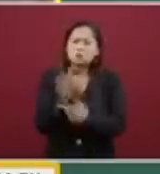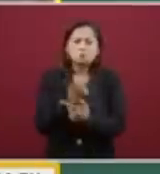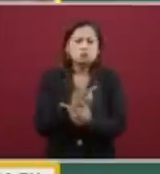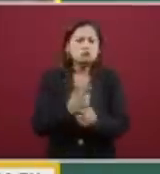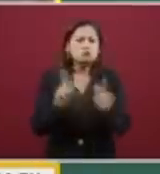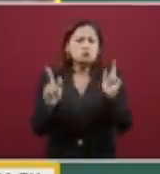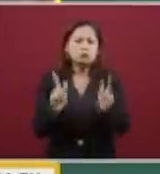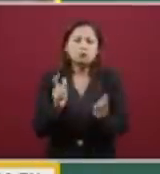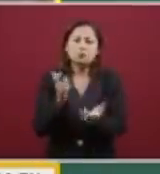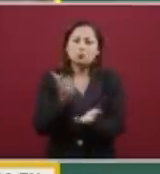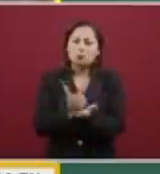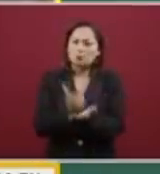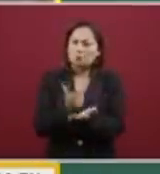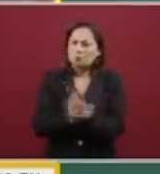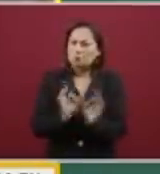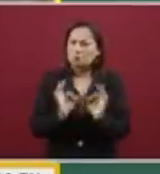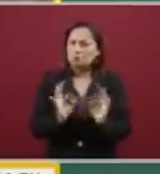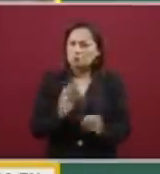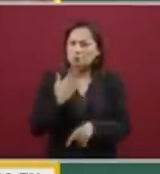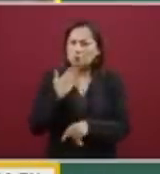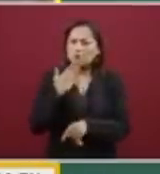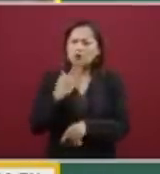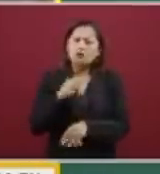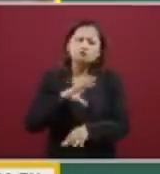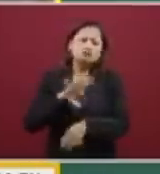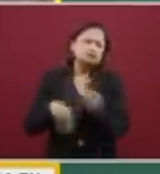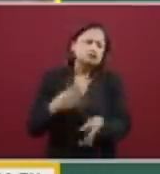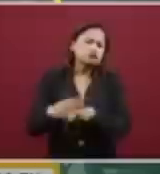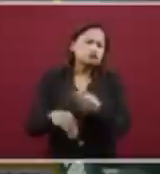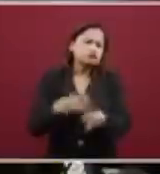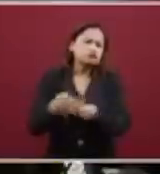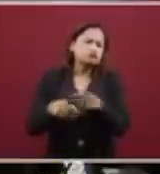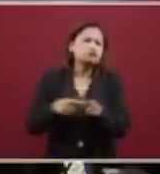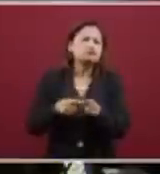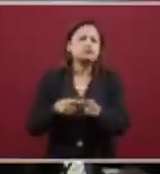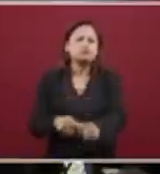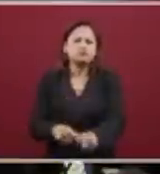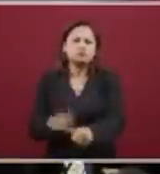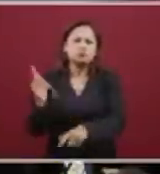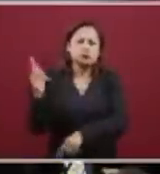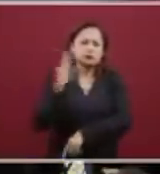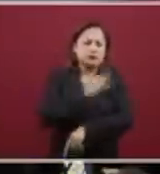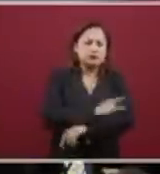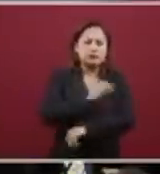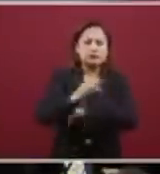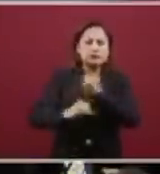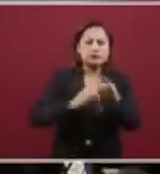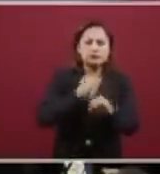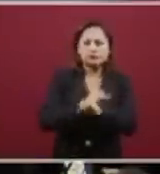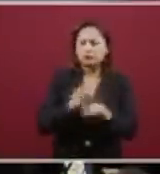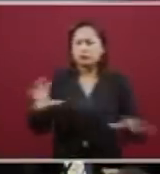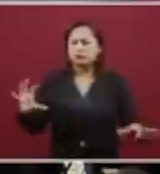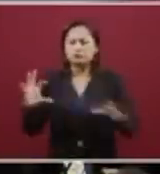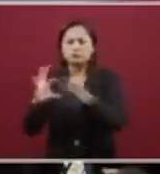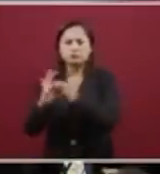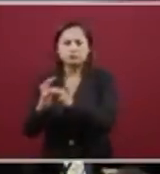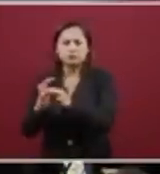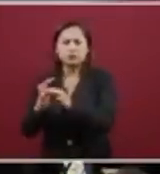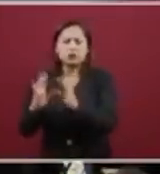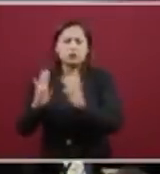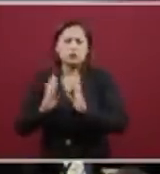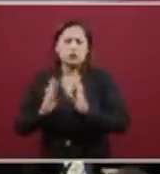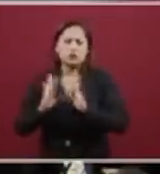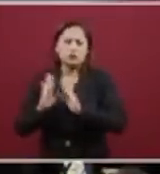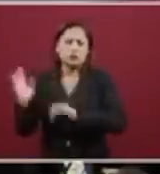sostenible donde convivan el aeropuerto internacional con la base aérea militar número 1 es necesario